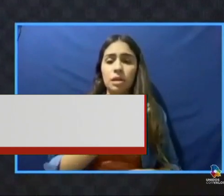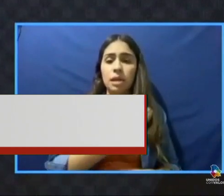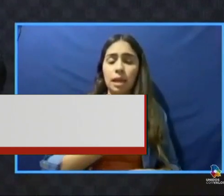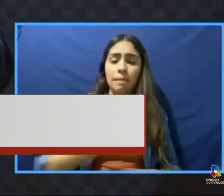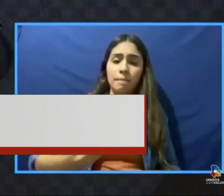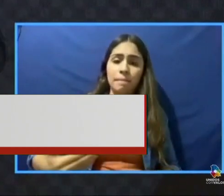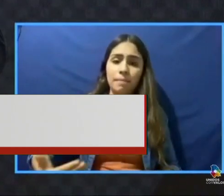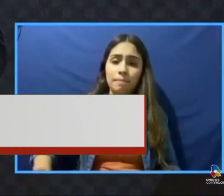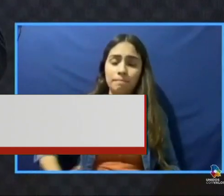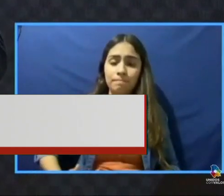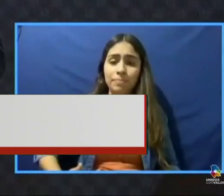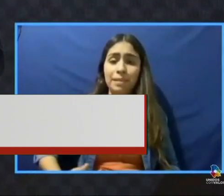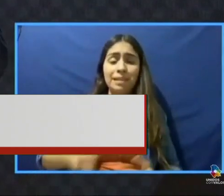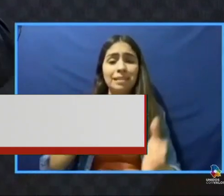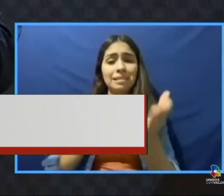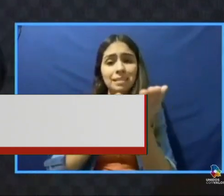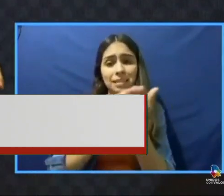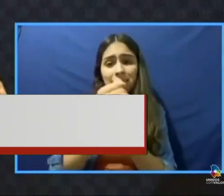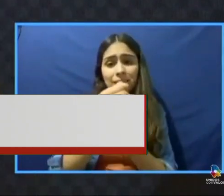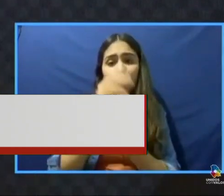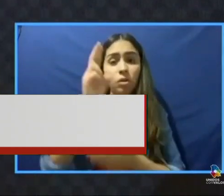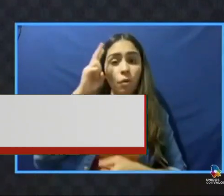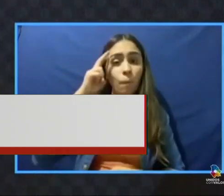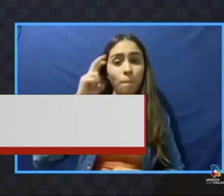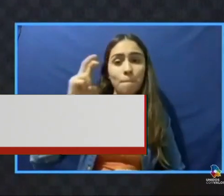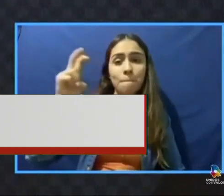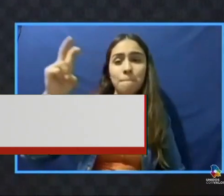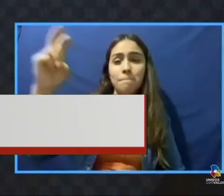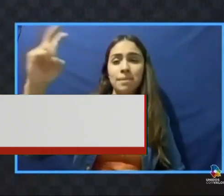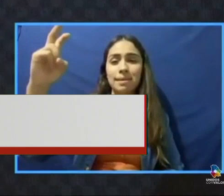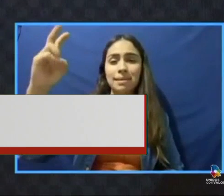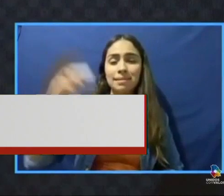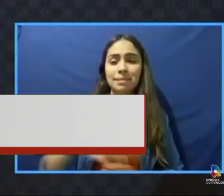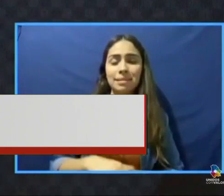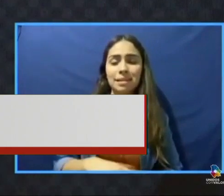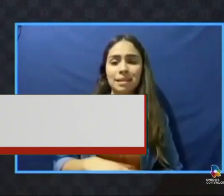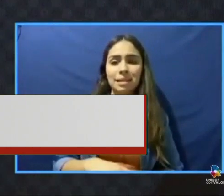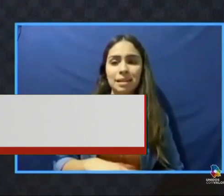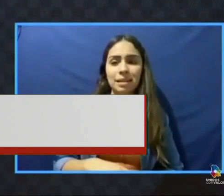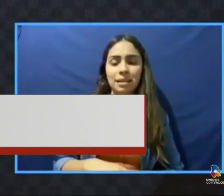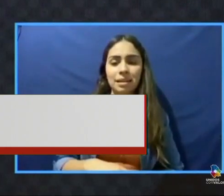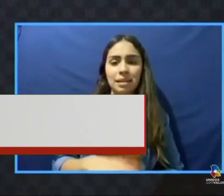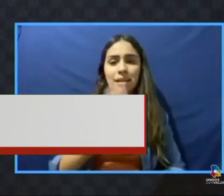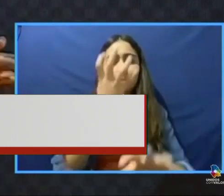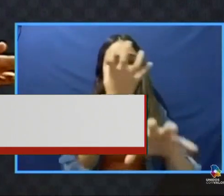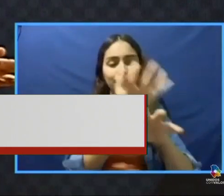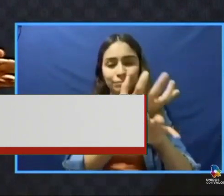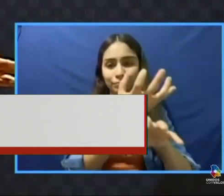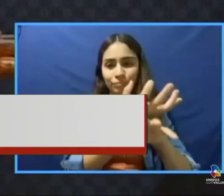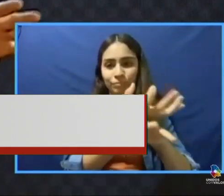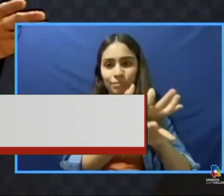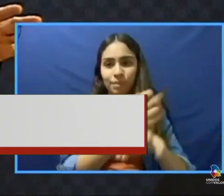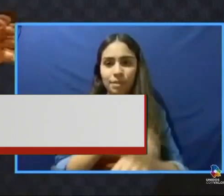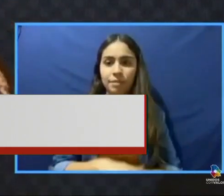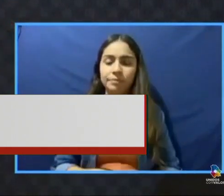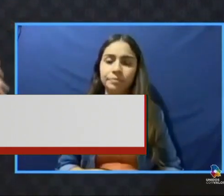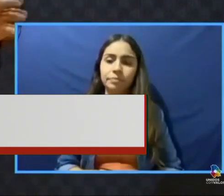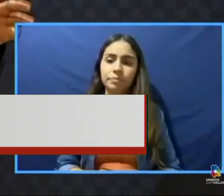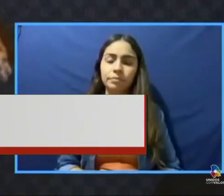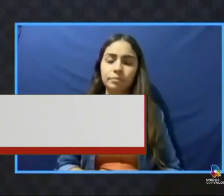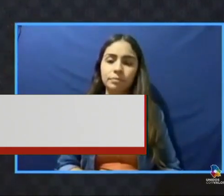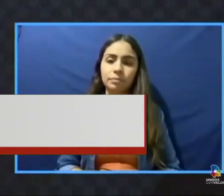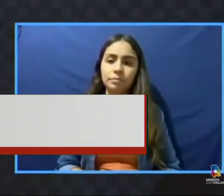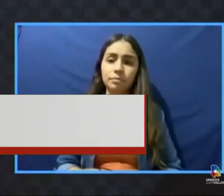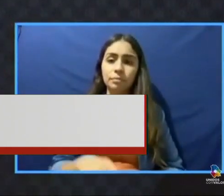su salida del país con el presidente de los Estados Unidos. Habrá que tener mucho cuidado, eso sí,